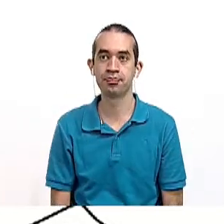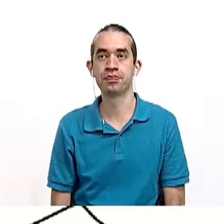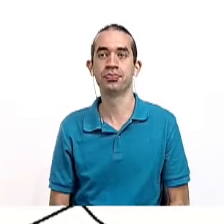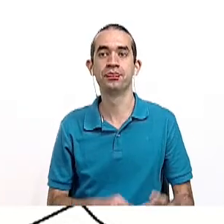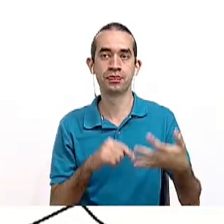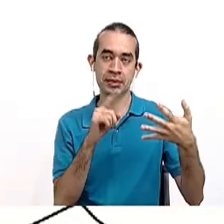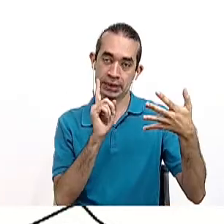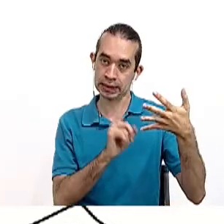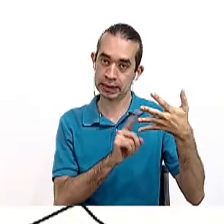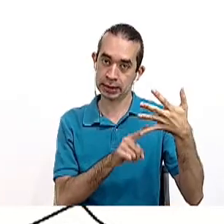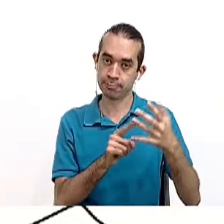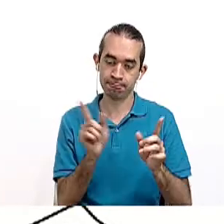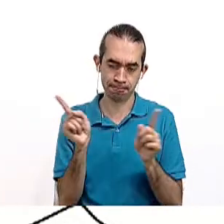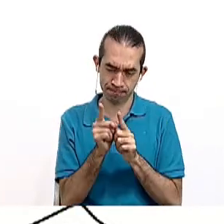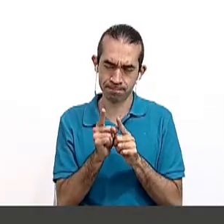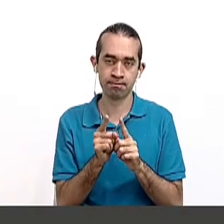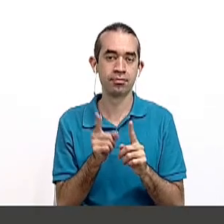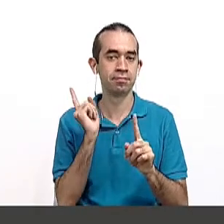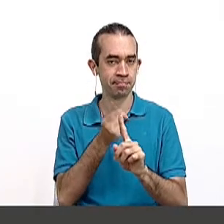Concisa y de interés público.